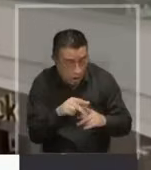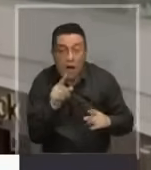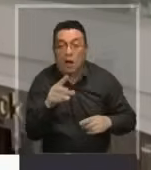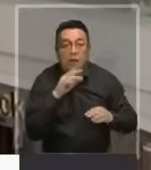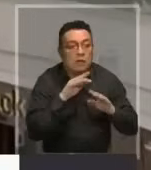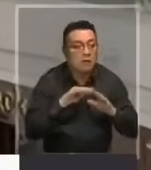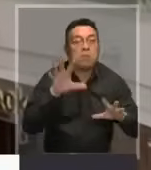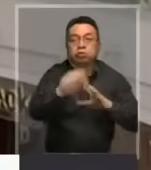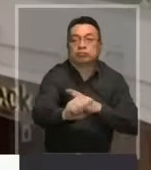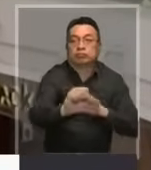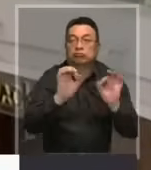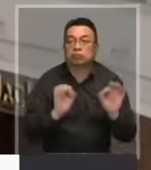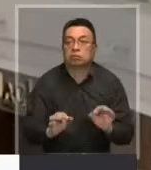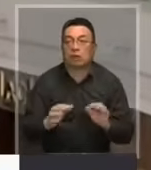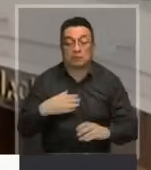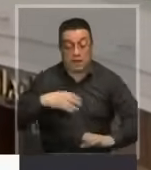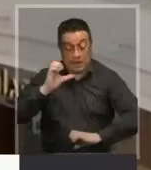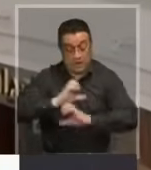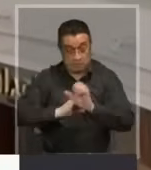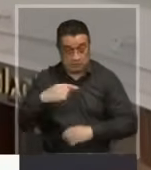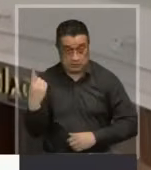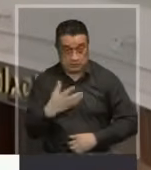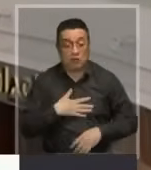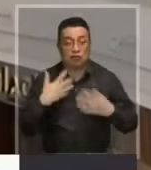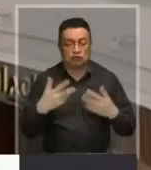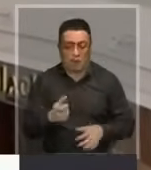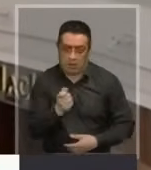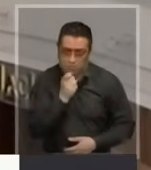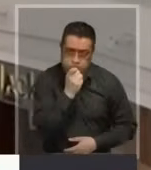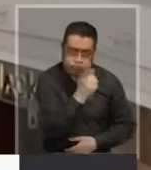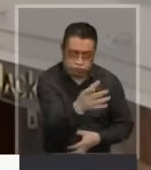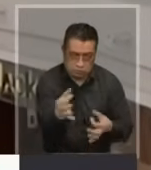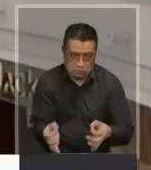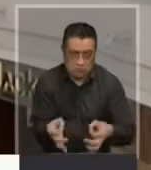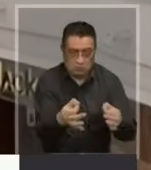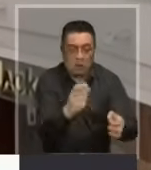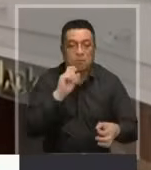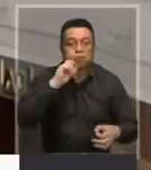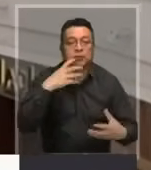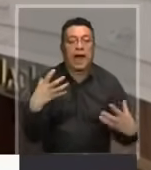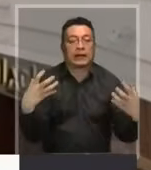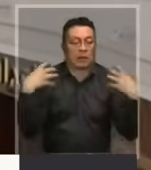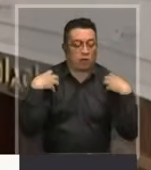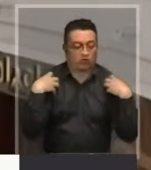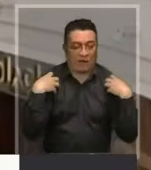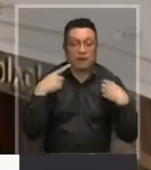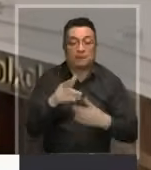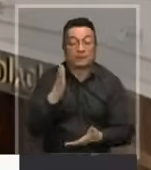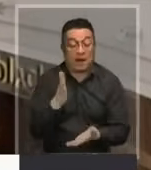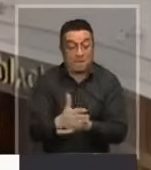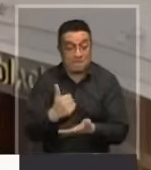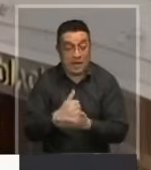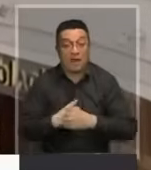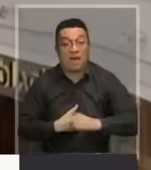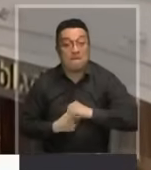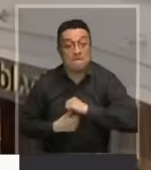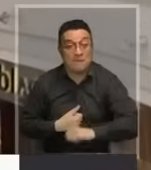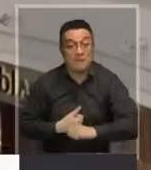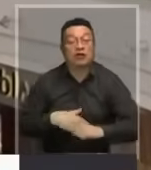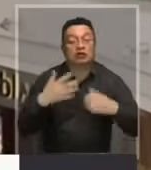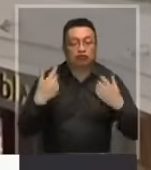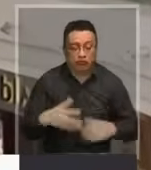Como empresa, ya interpusimos una querella contra los responsables y el plan de prevención que ya